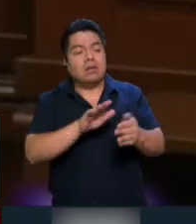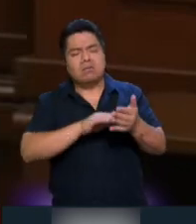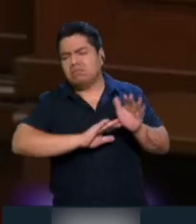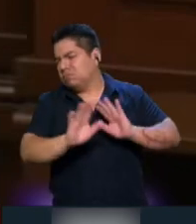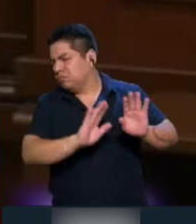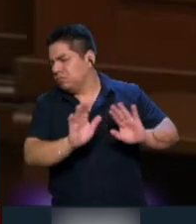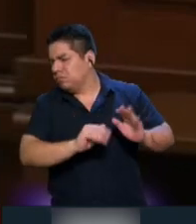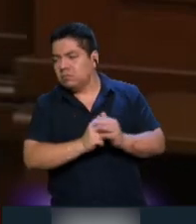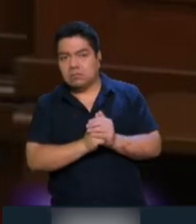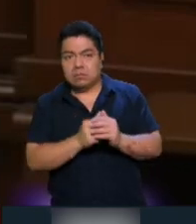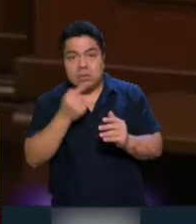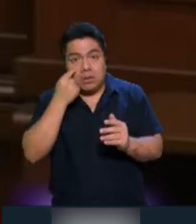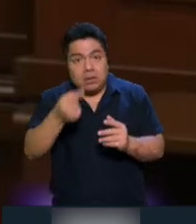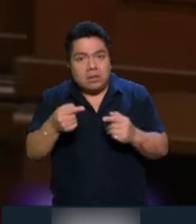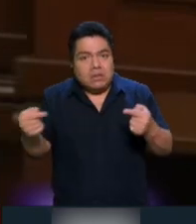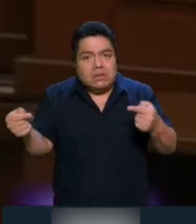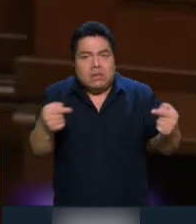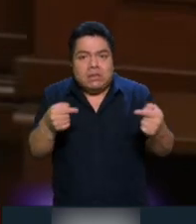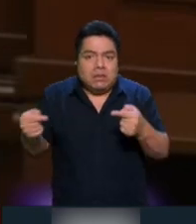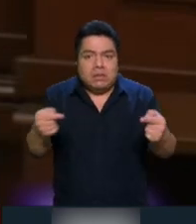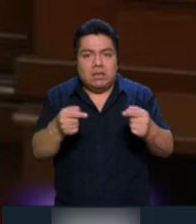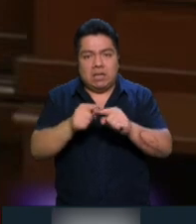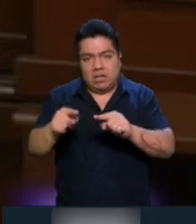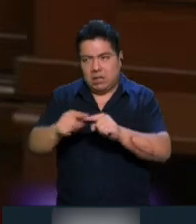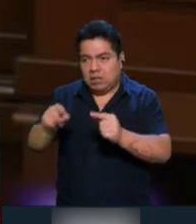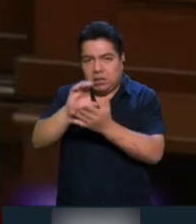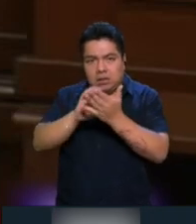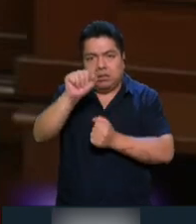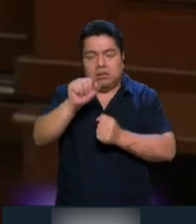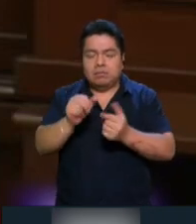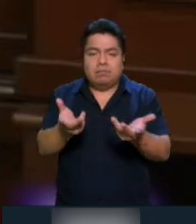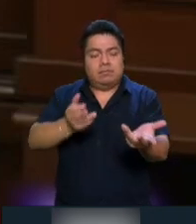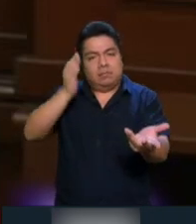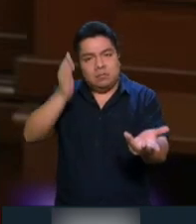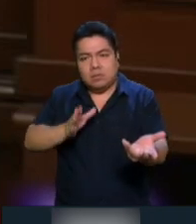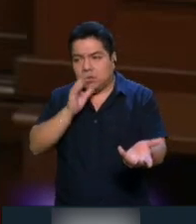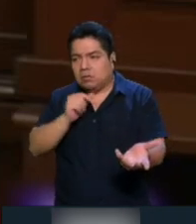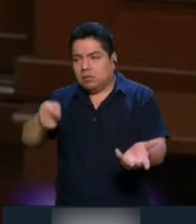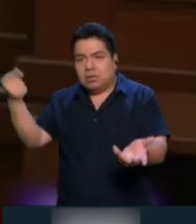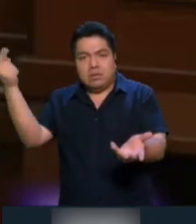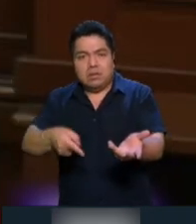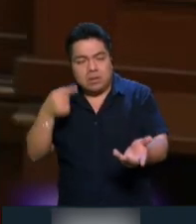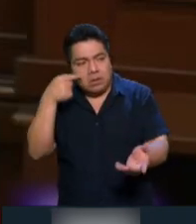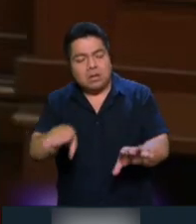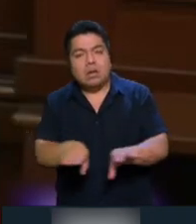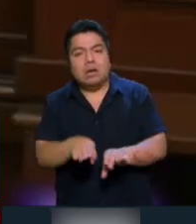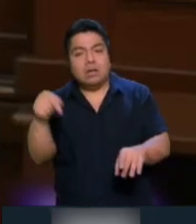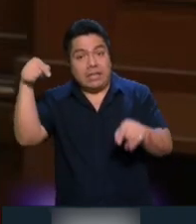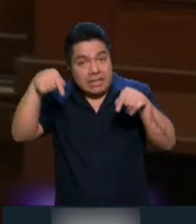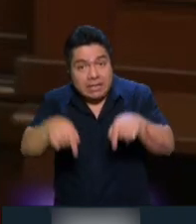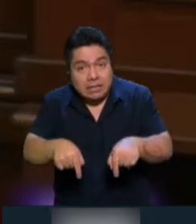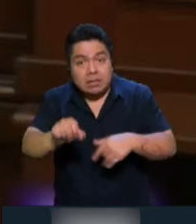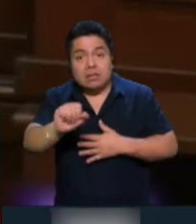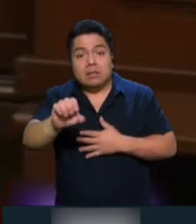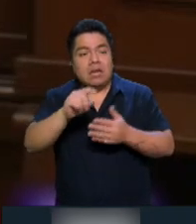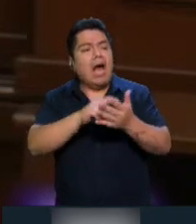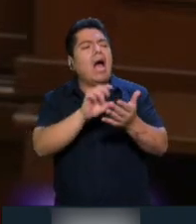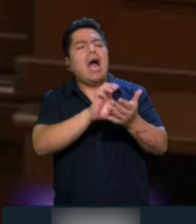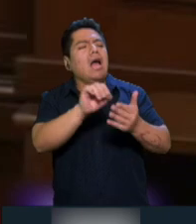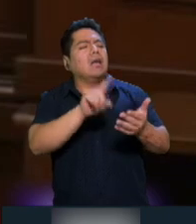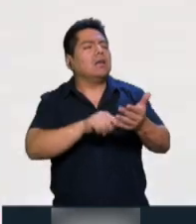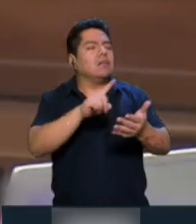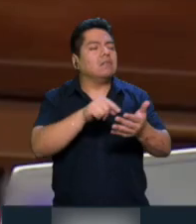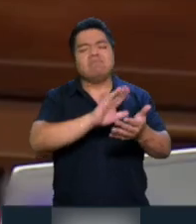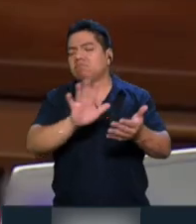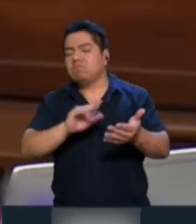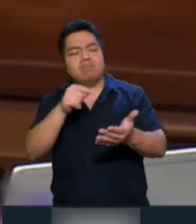quiere crear una crisis constitucional inaceptable, mandando el mensaje de que esta Corte puede echar abajo una reforma